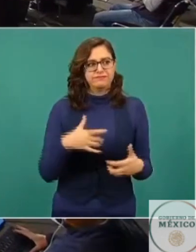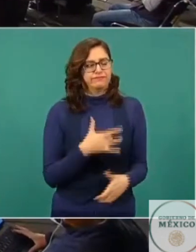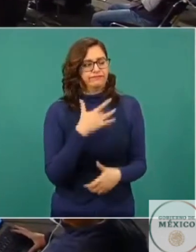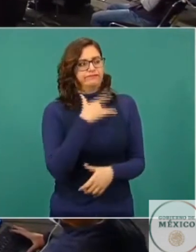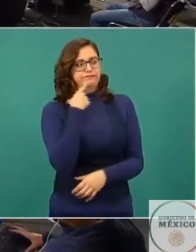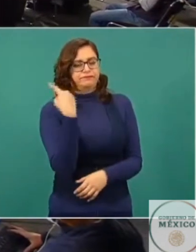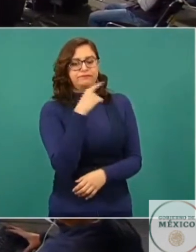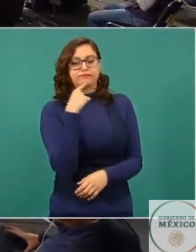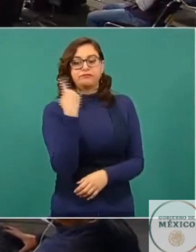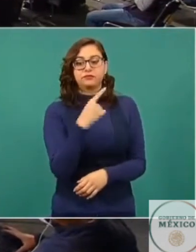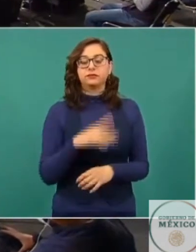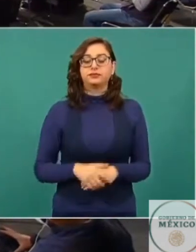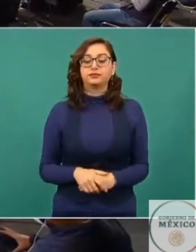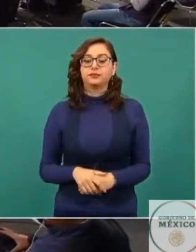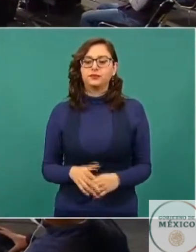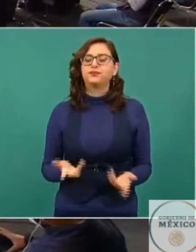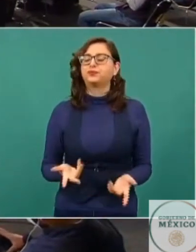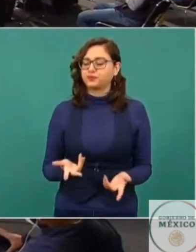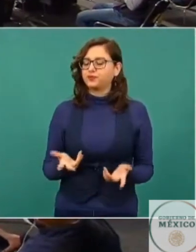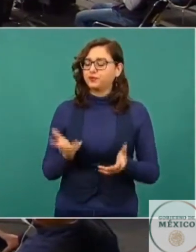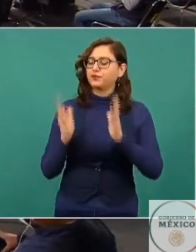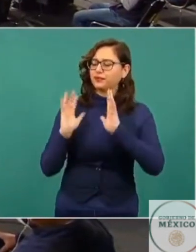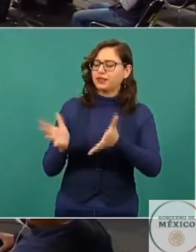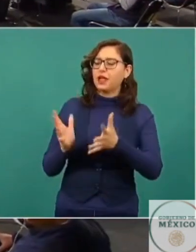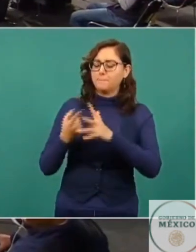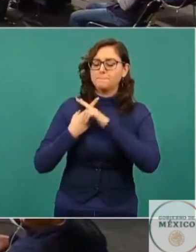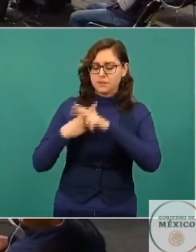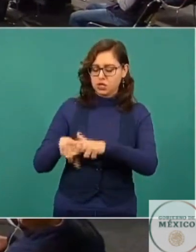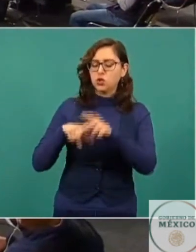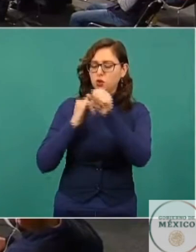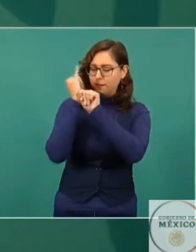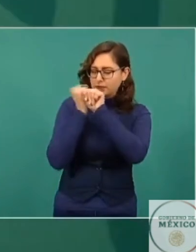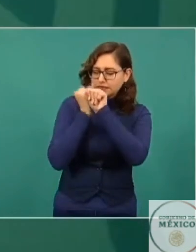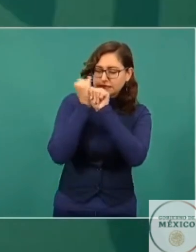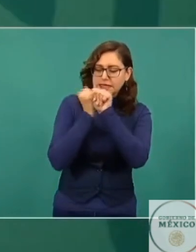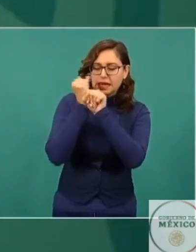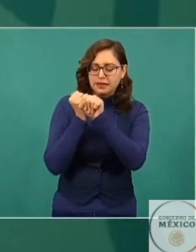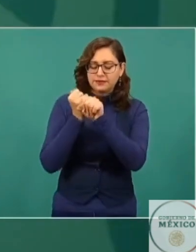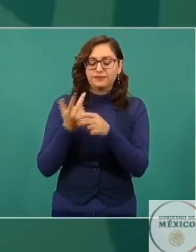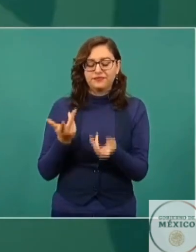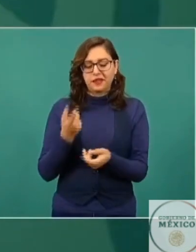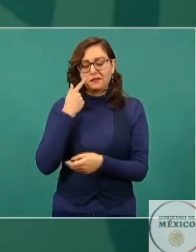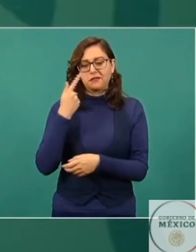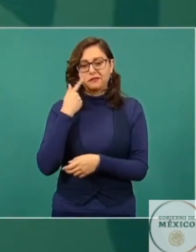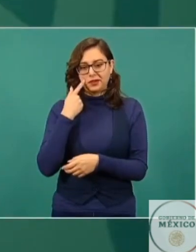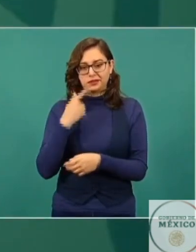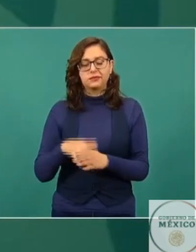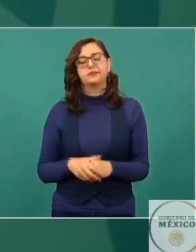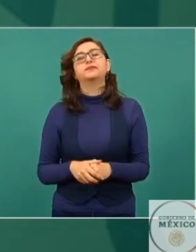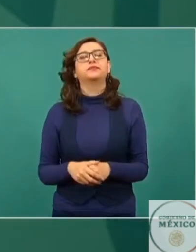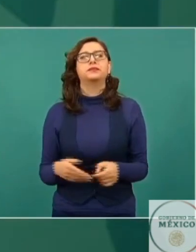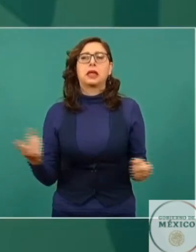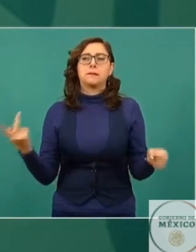Lo de las UMAS se creó para que los incrementos no